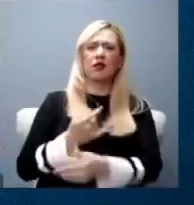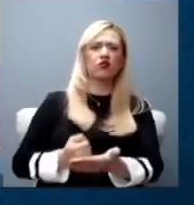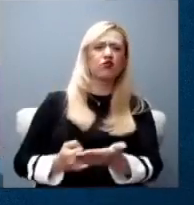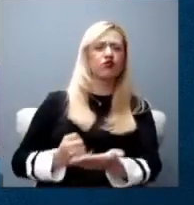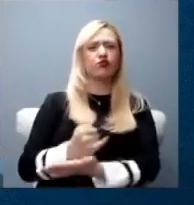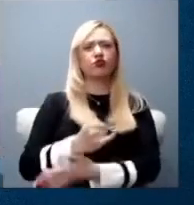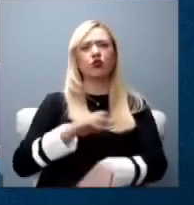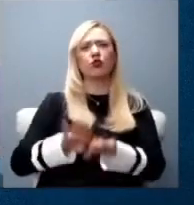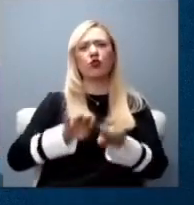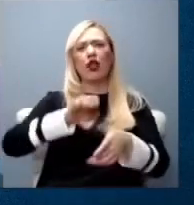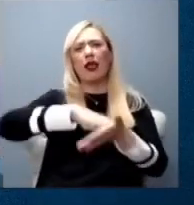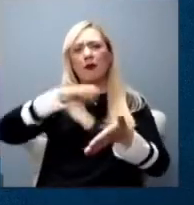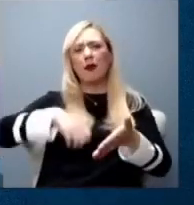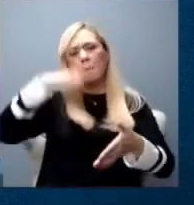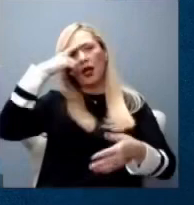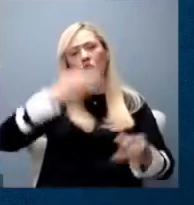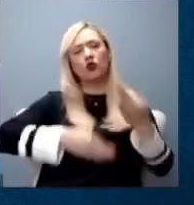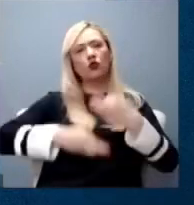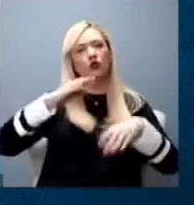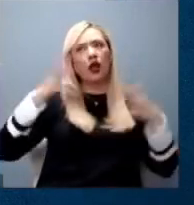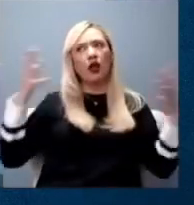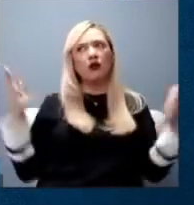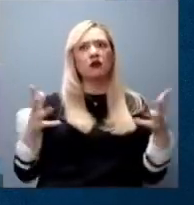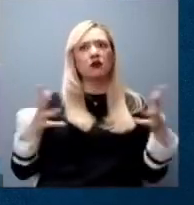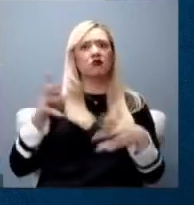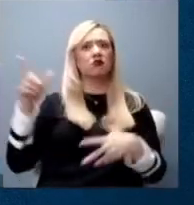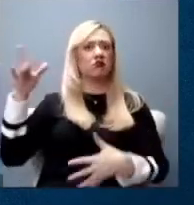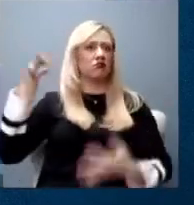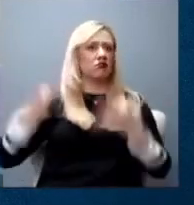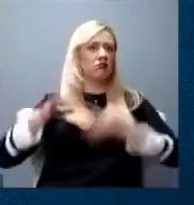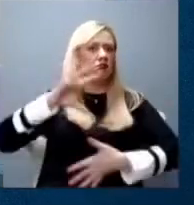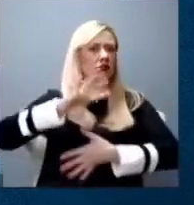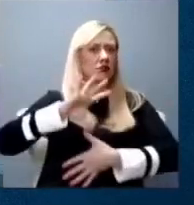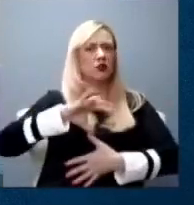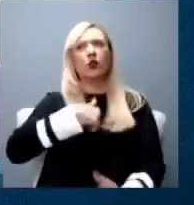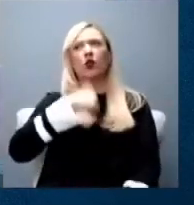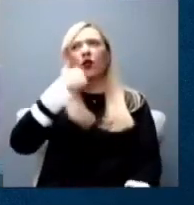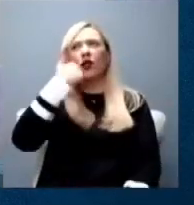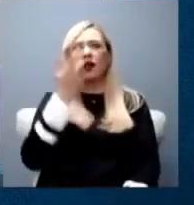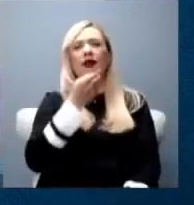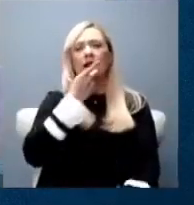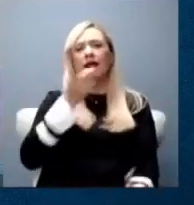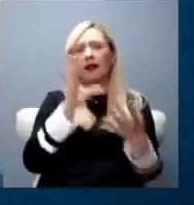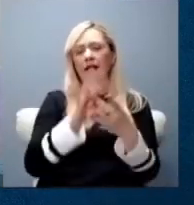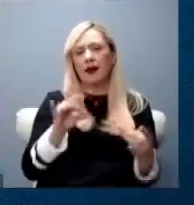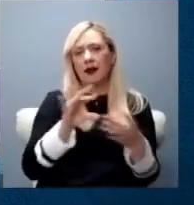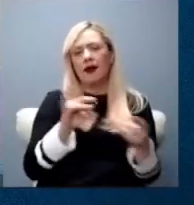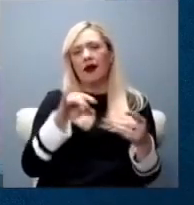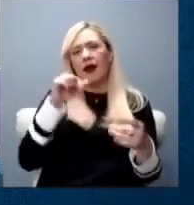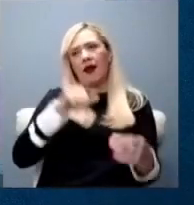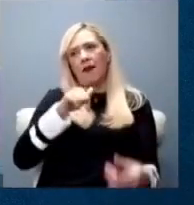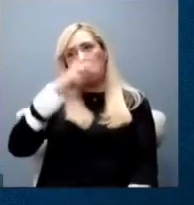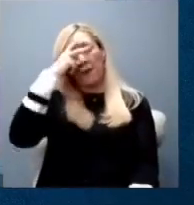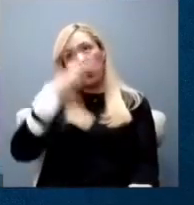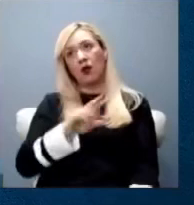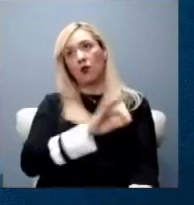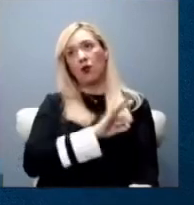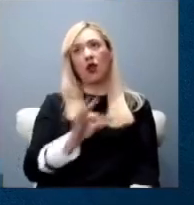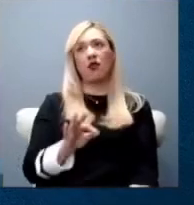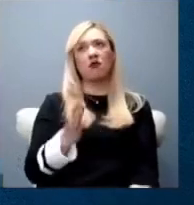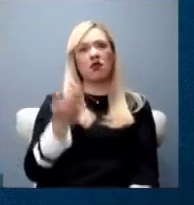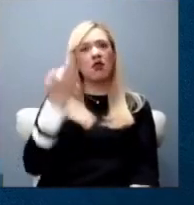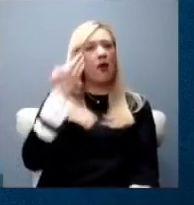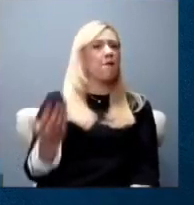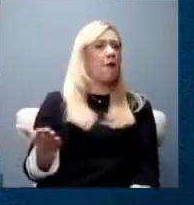digamos, particularmente interesante de la Corte Interamericana. Y me gustaría que los mencionaras porque, como sabes, ya en México desde hace tiempo el